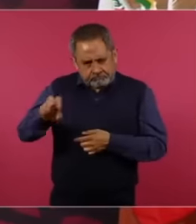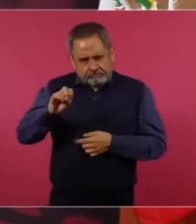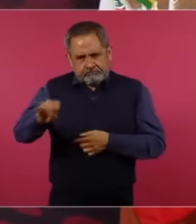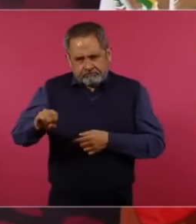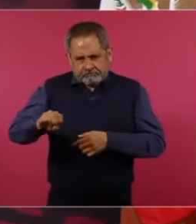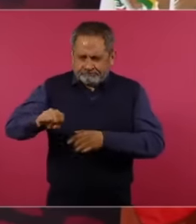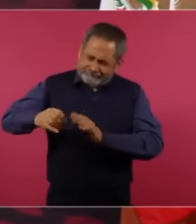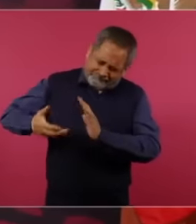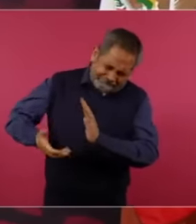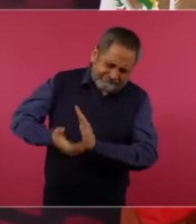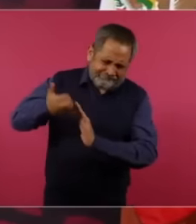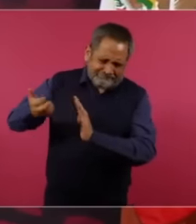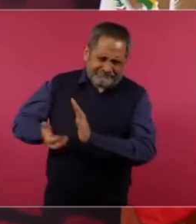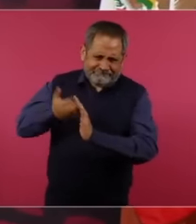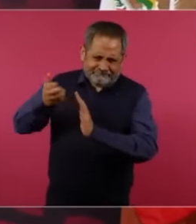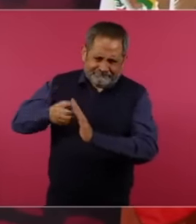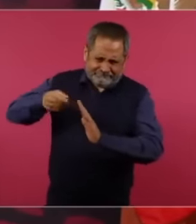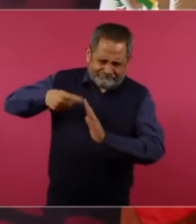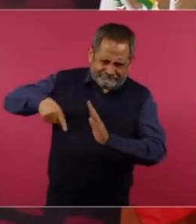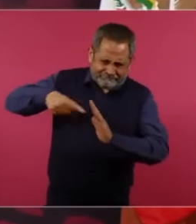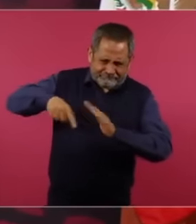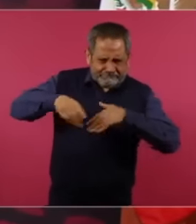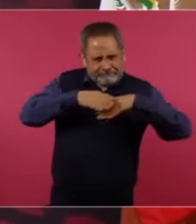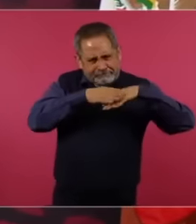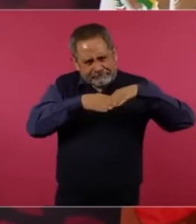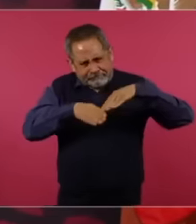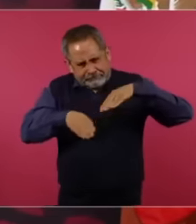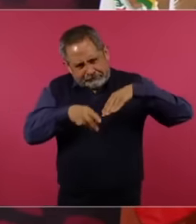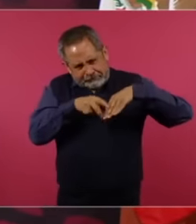en hacer las rampas